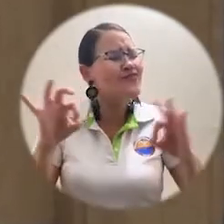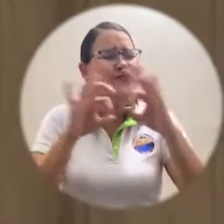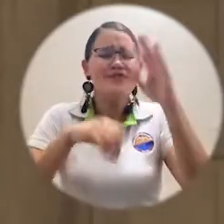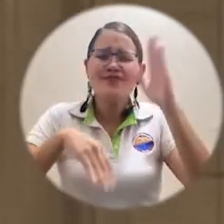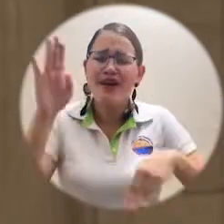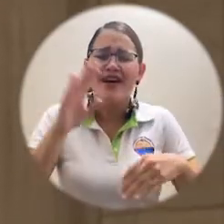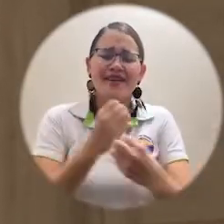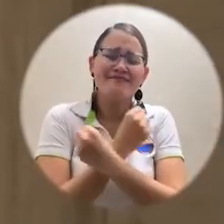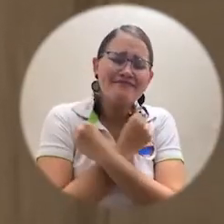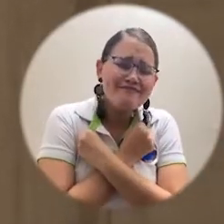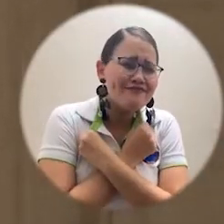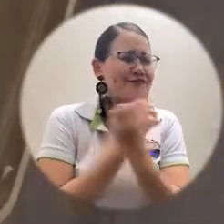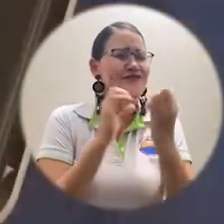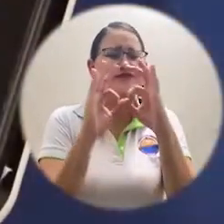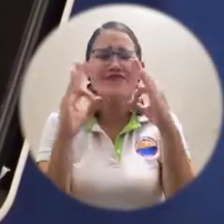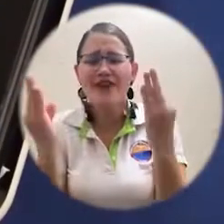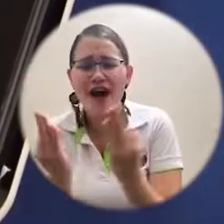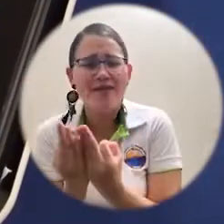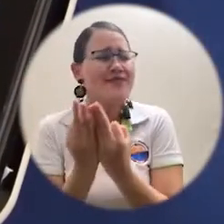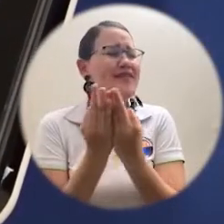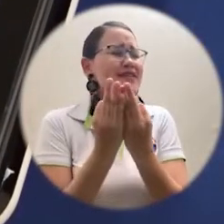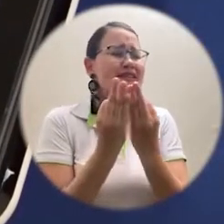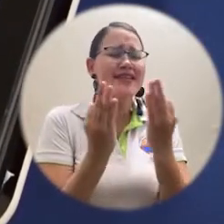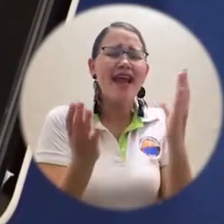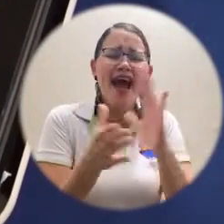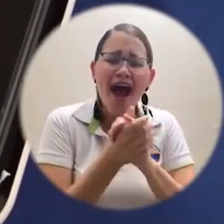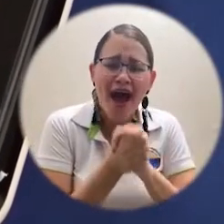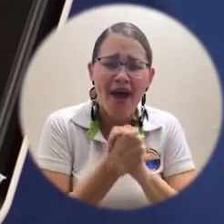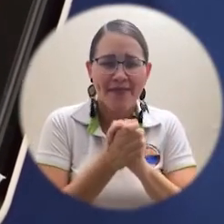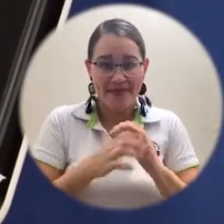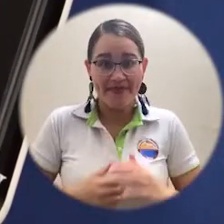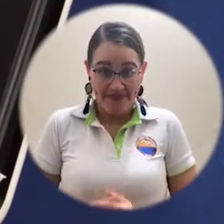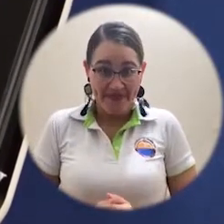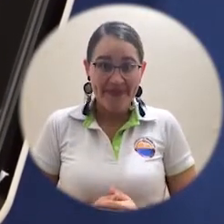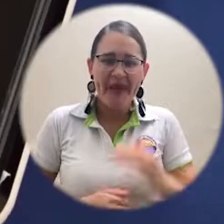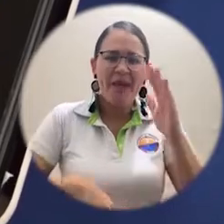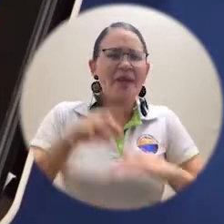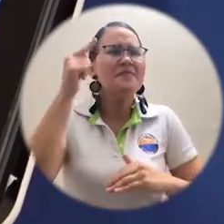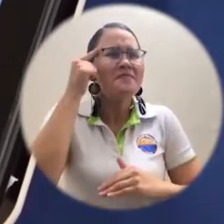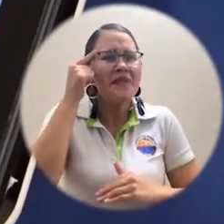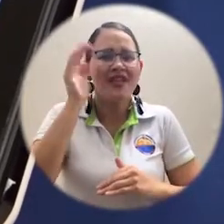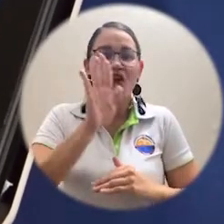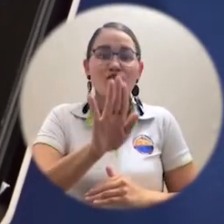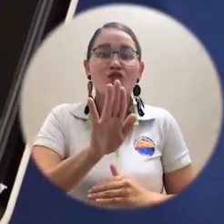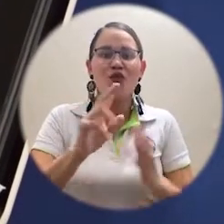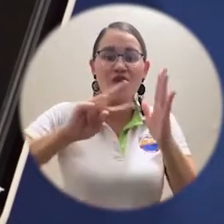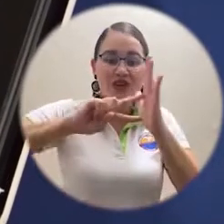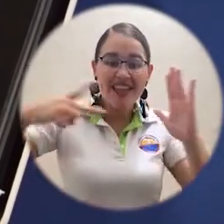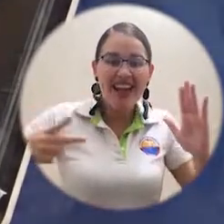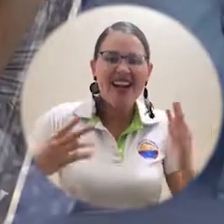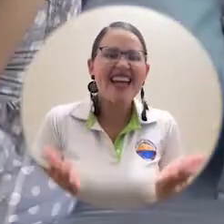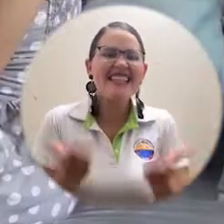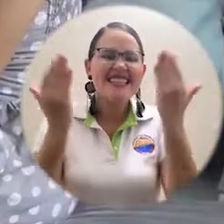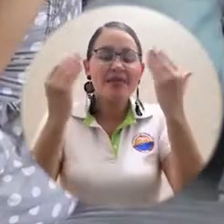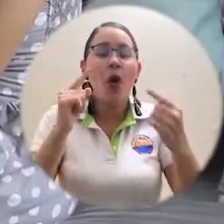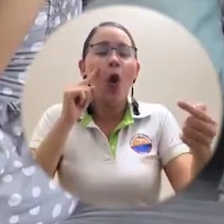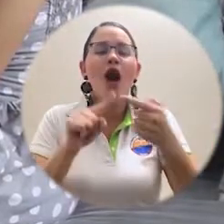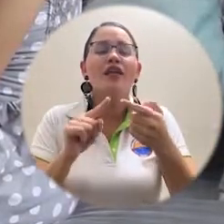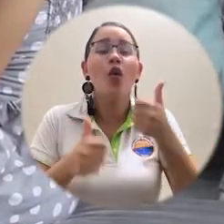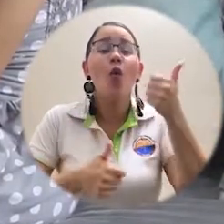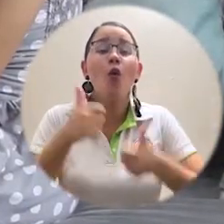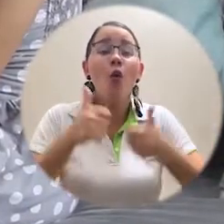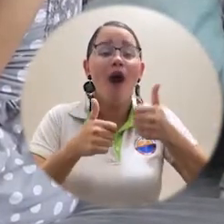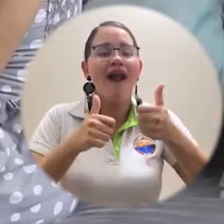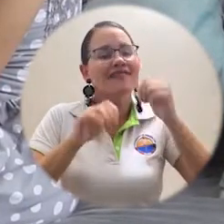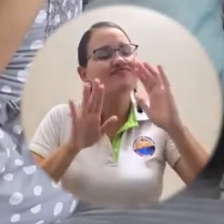de la familia, del amor, de las relaciones sociales y lo bueno que puede ser la tecnología no para suplantar los seres humanos, sino para ayudar a interconectarlos a unos con